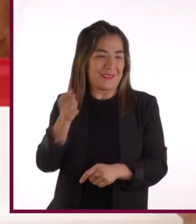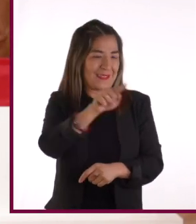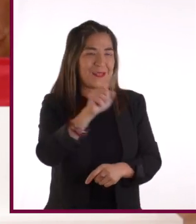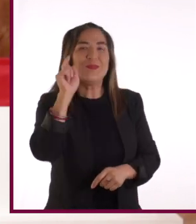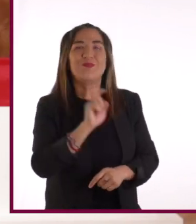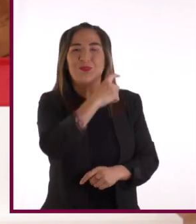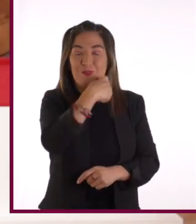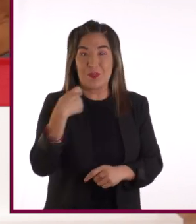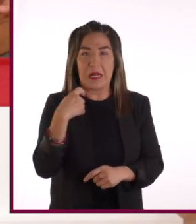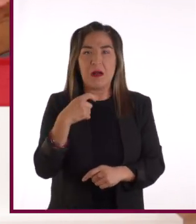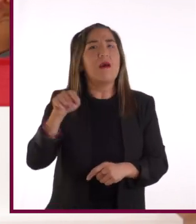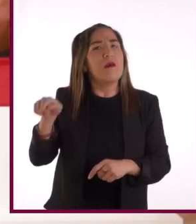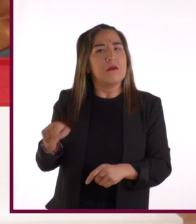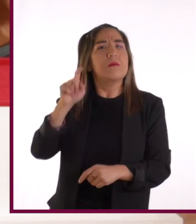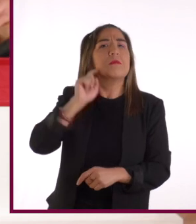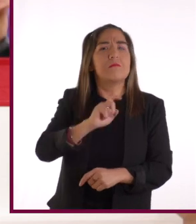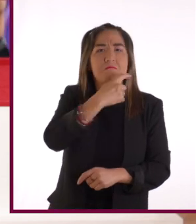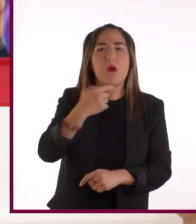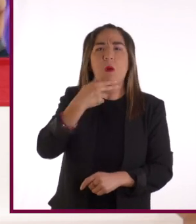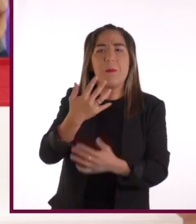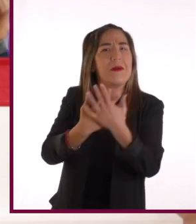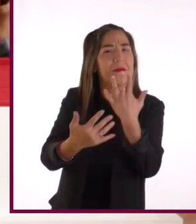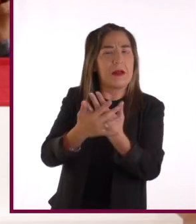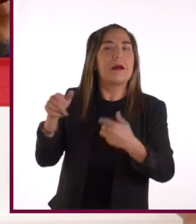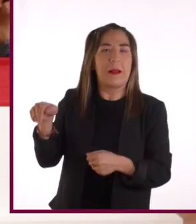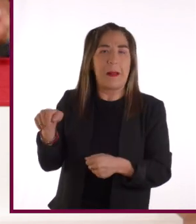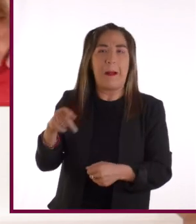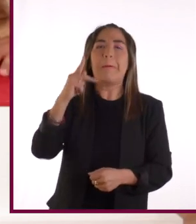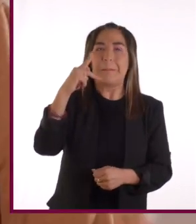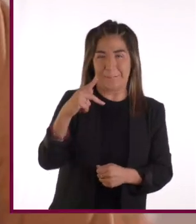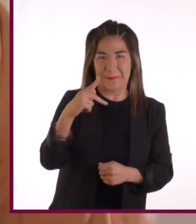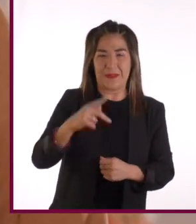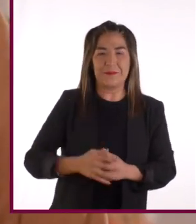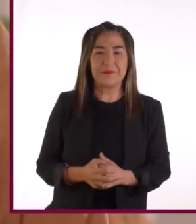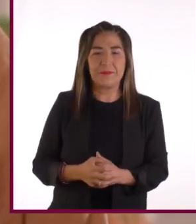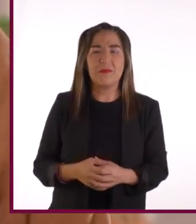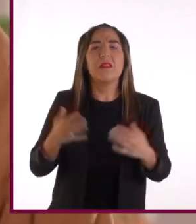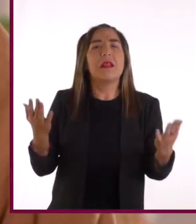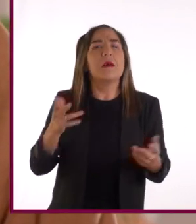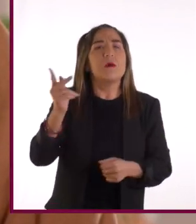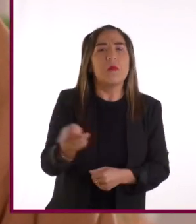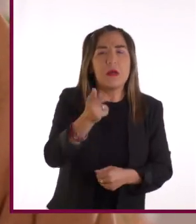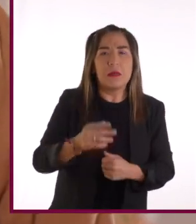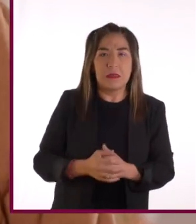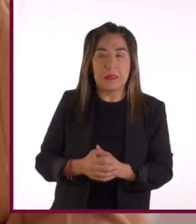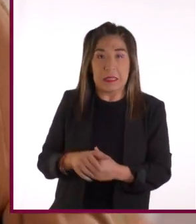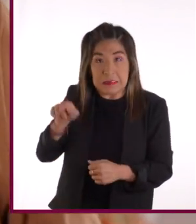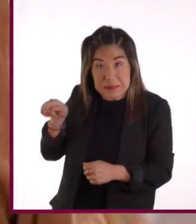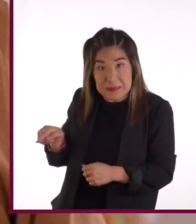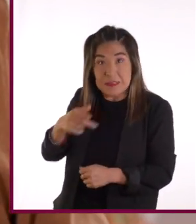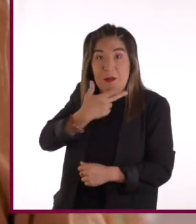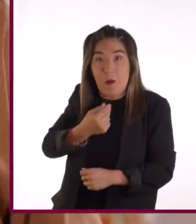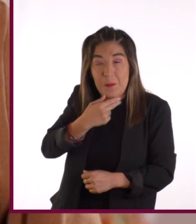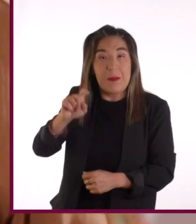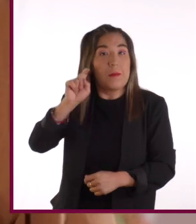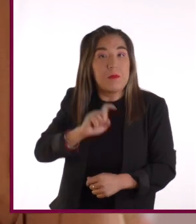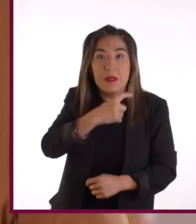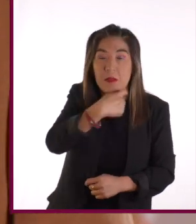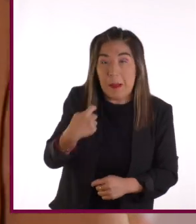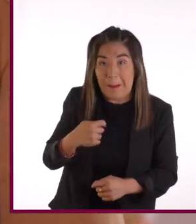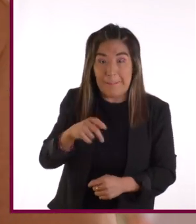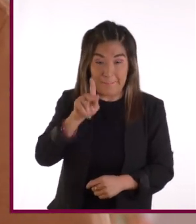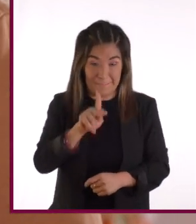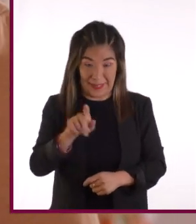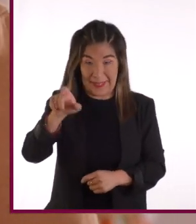barbero. El barbero será representado como B. Ahora la pregunta es, si B el barbero tiene